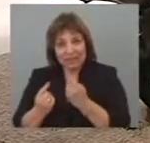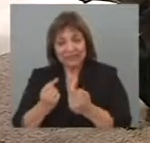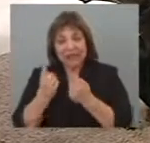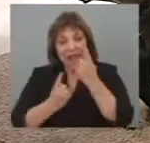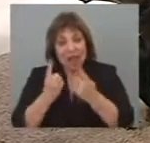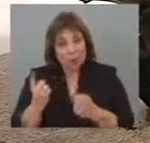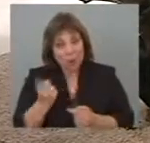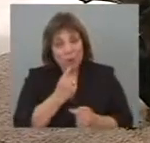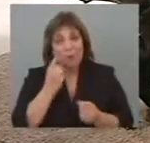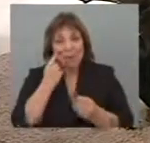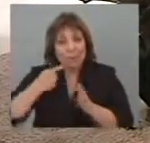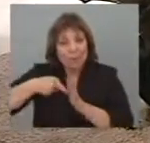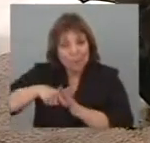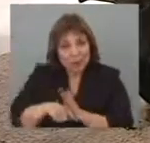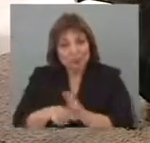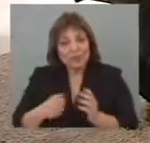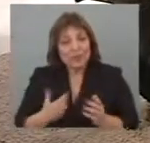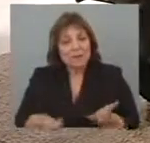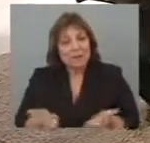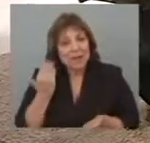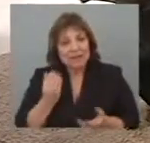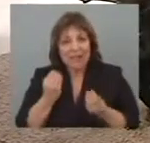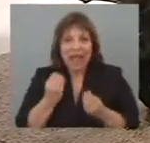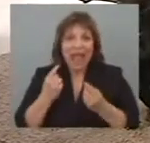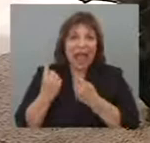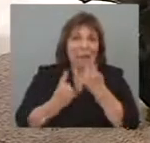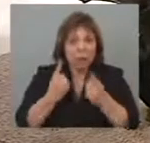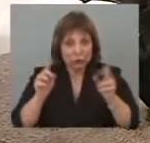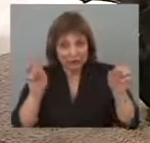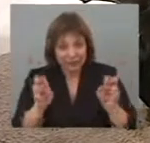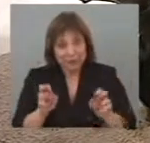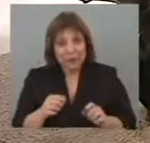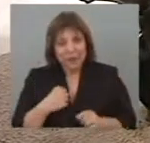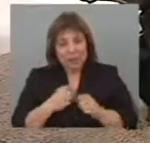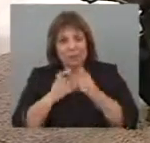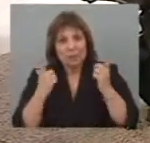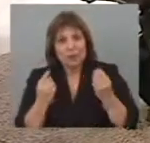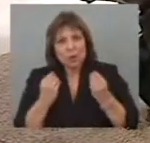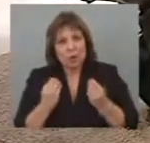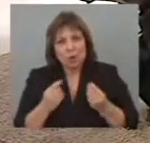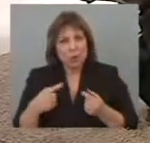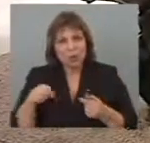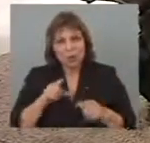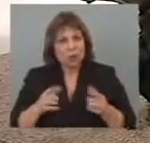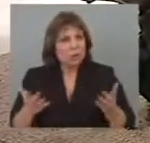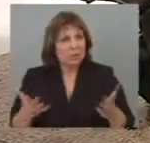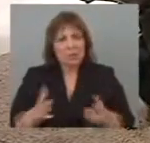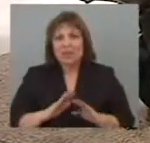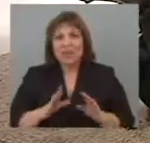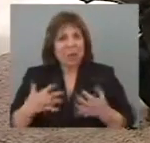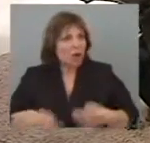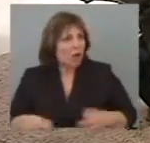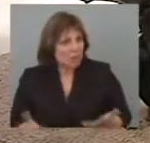algunas de ellas, un poco para profundizar más con algunos temas, ¿no? Y lo que sorprende es cómo están naturalizadas un montón de cosas,